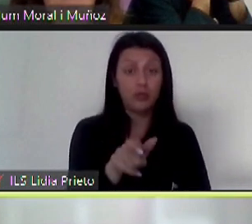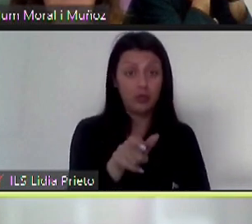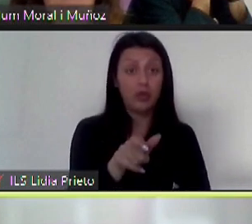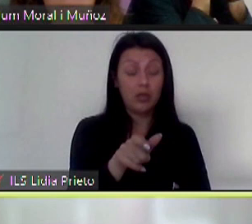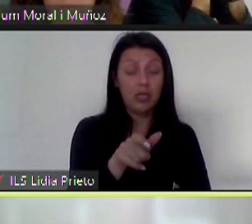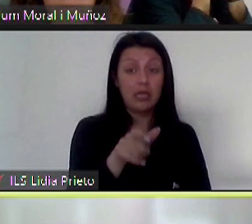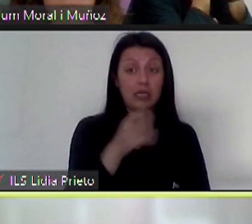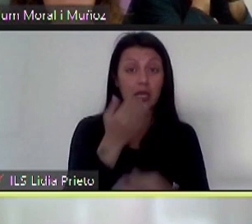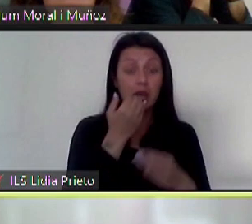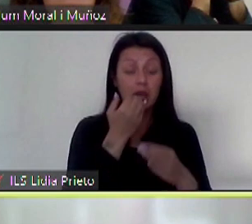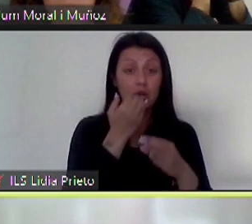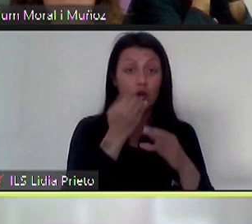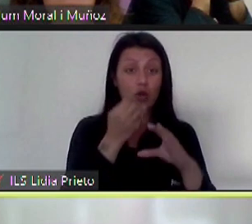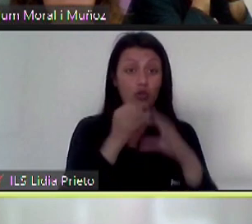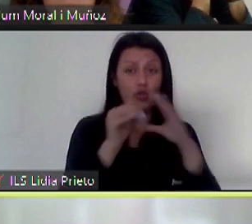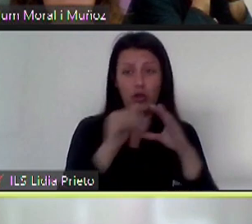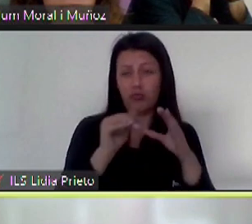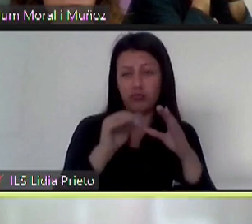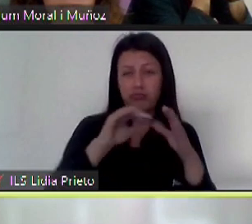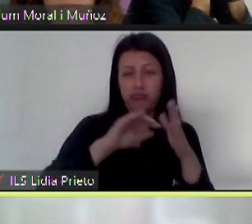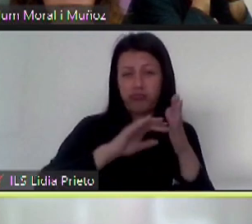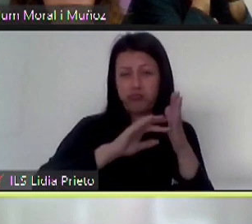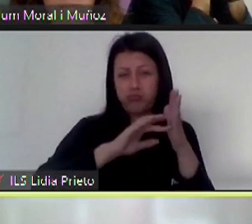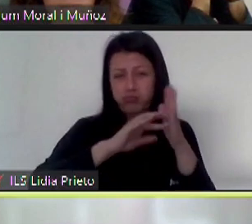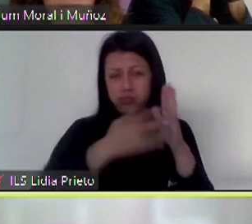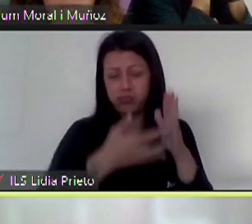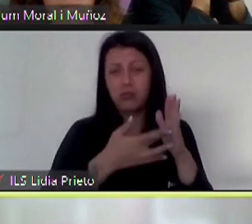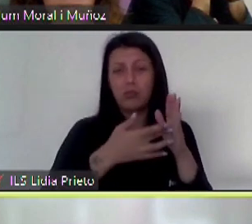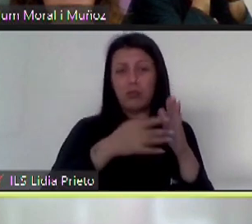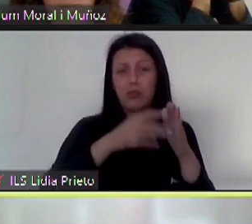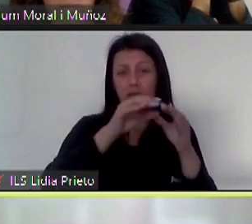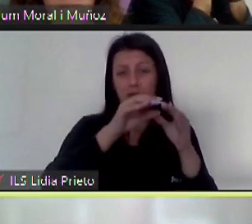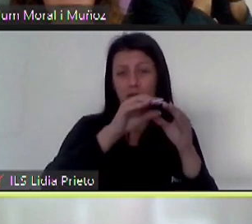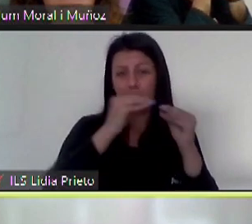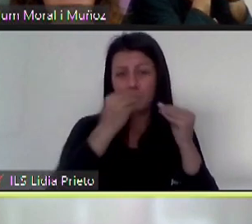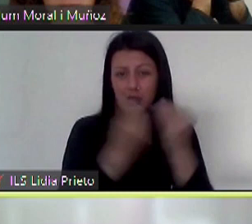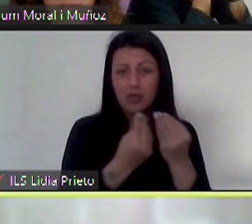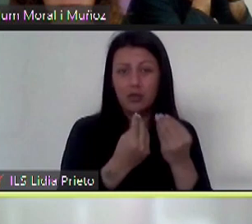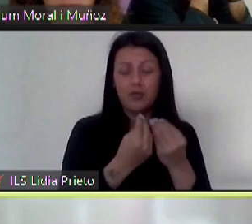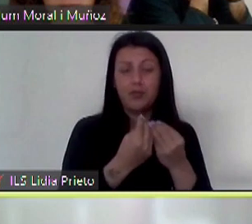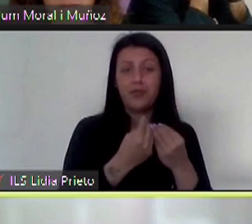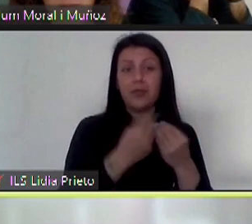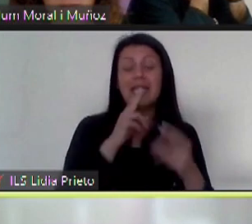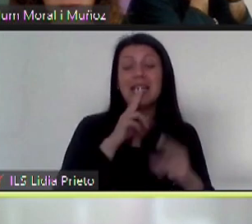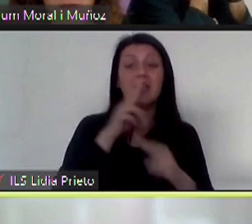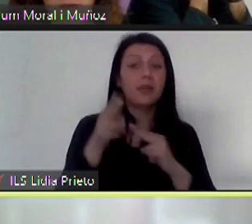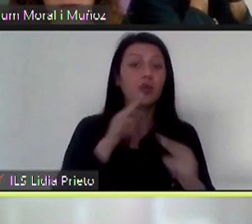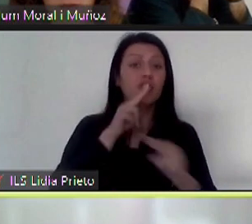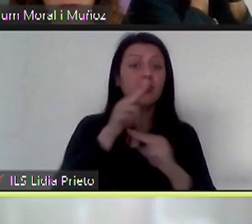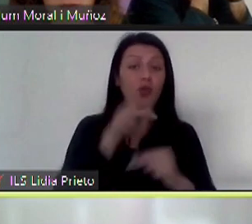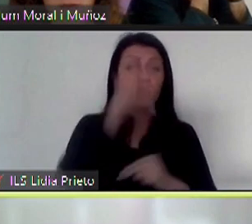emails y también WhatsApps de oficinas solicitando imágenes de las propias oficinas. Le han respondido varias